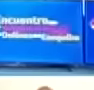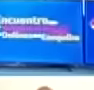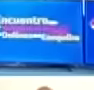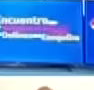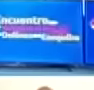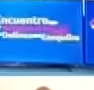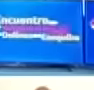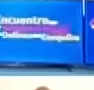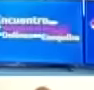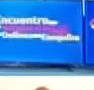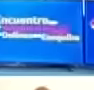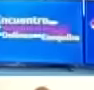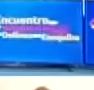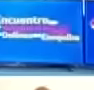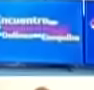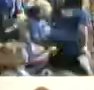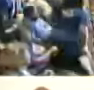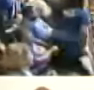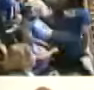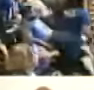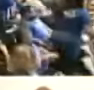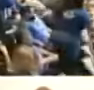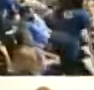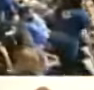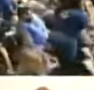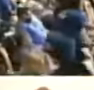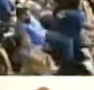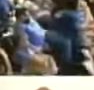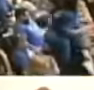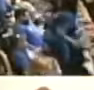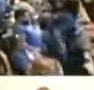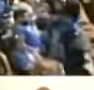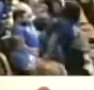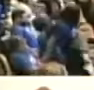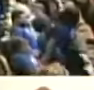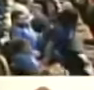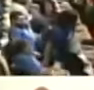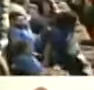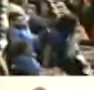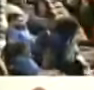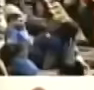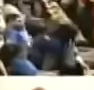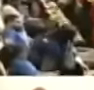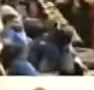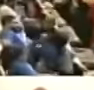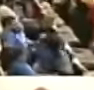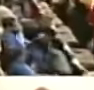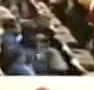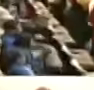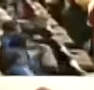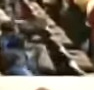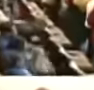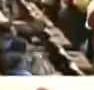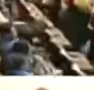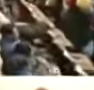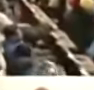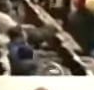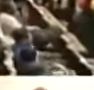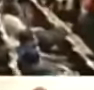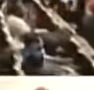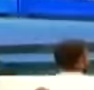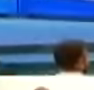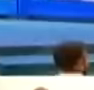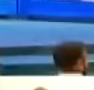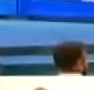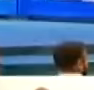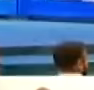Diosdado, Cilia, Héctor, Jorge, Pedro, Ilenia. Yo le digo allá en Washington que no se